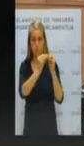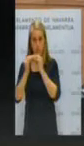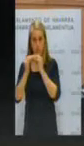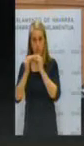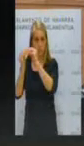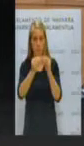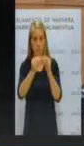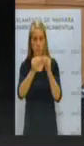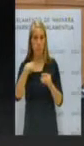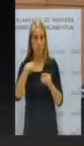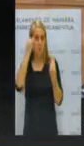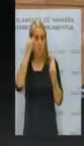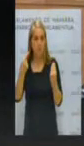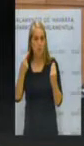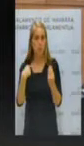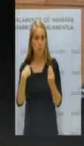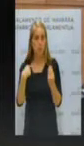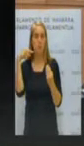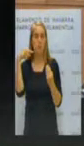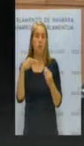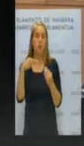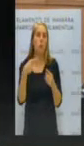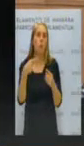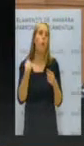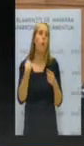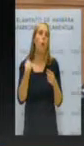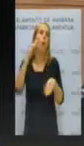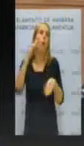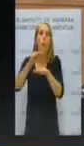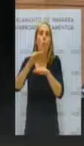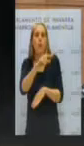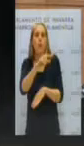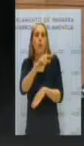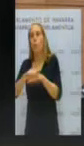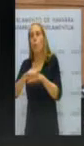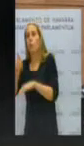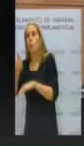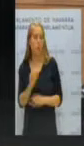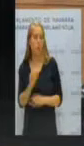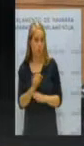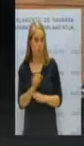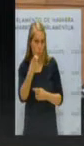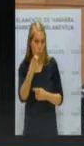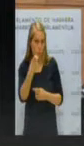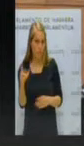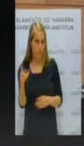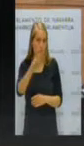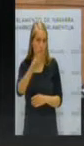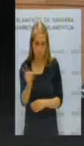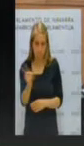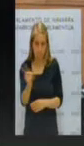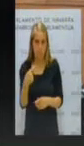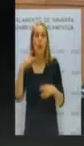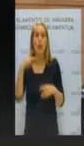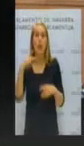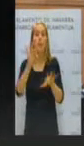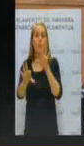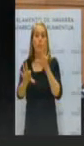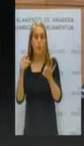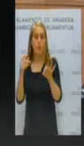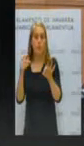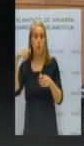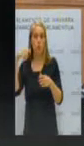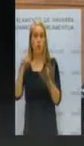plantearse demasiados reproches por lo que ha hecho uno o lo que ha hecho otro anteriormente. Creo que las decisiones que se toman muchas veces en el debate de